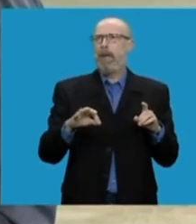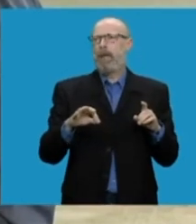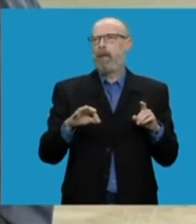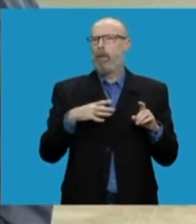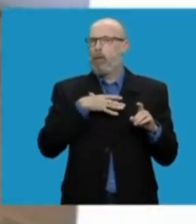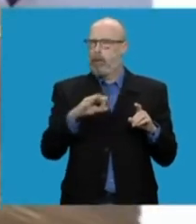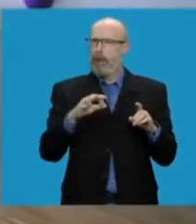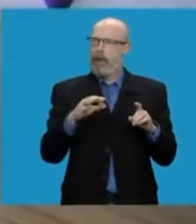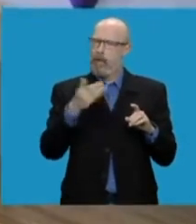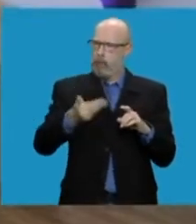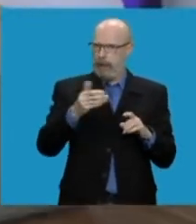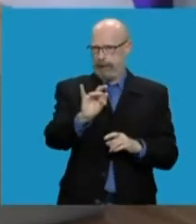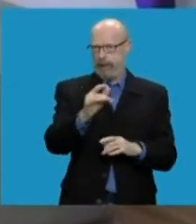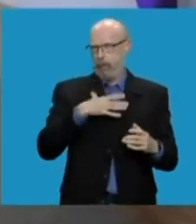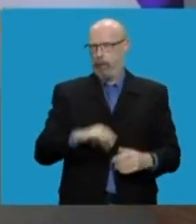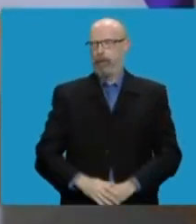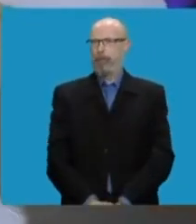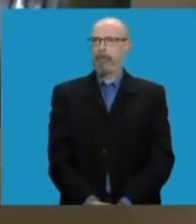que pueden tener tirón.